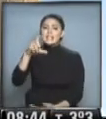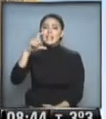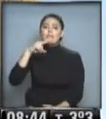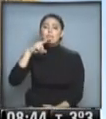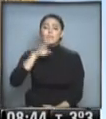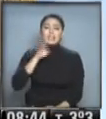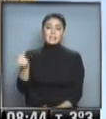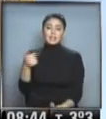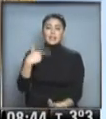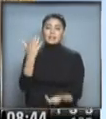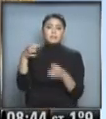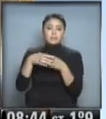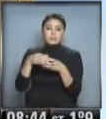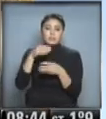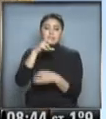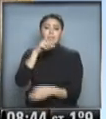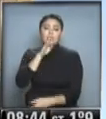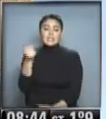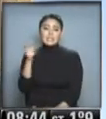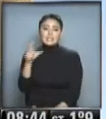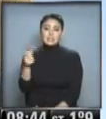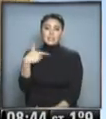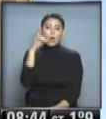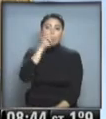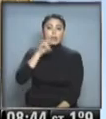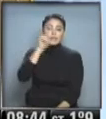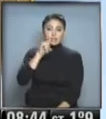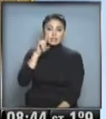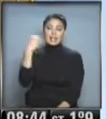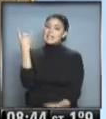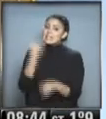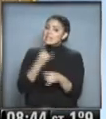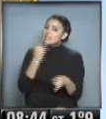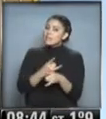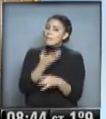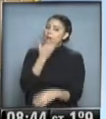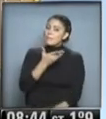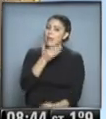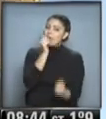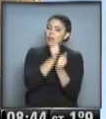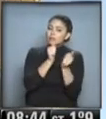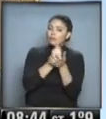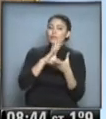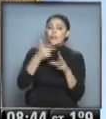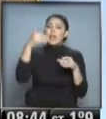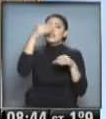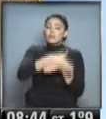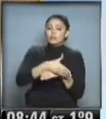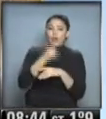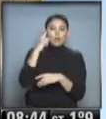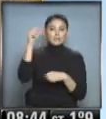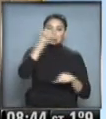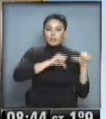que en el ciclo básico común de la Universidad de Buenos Aires se pide introducción al conocimiento científico. Quieren